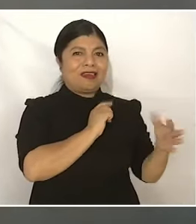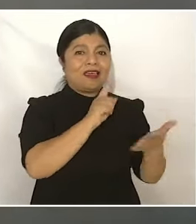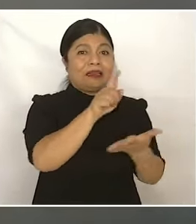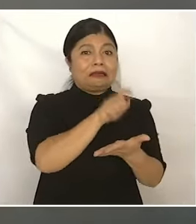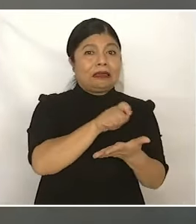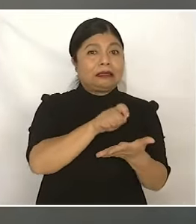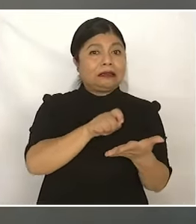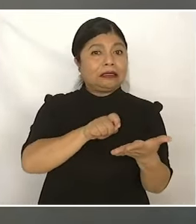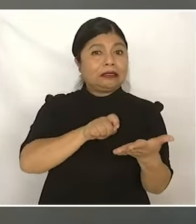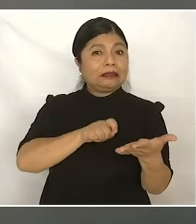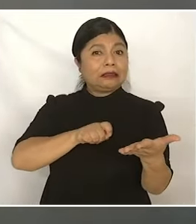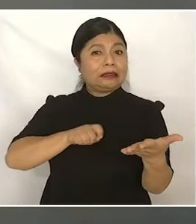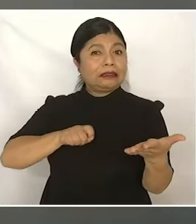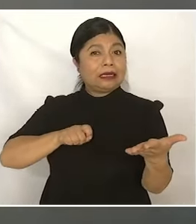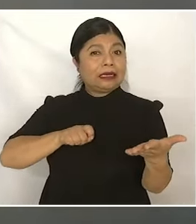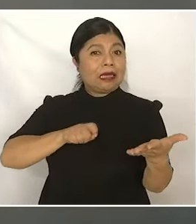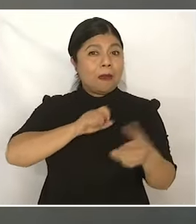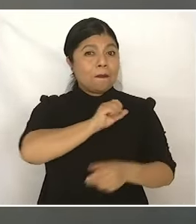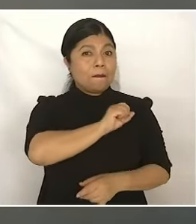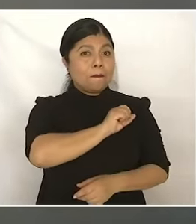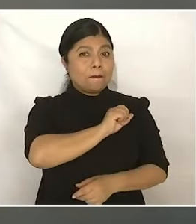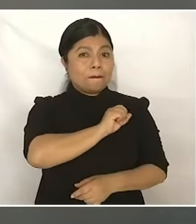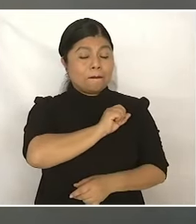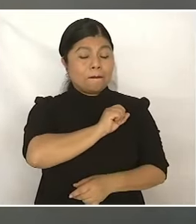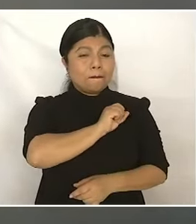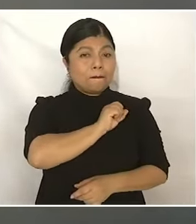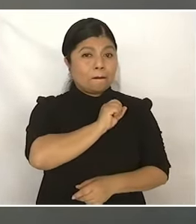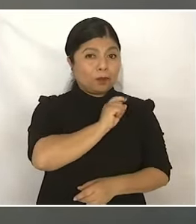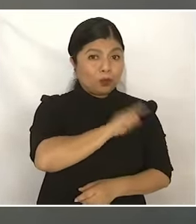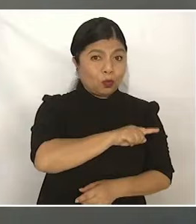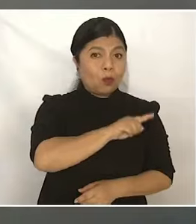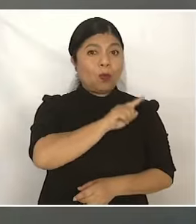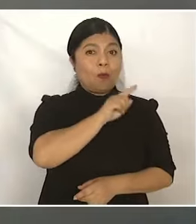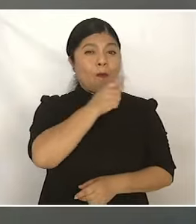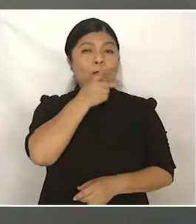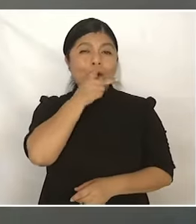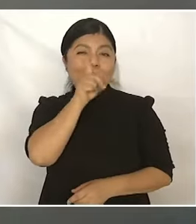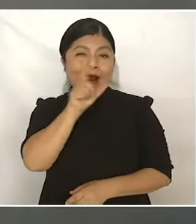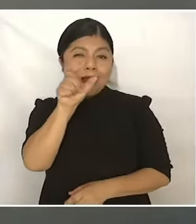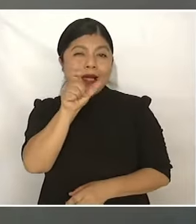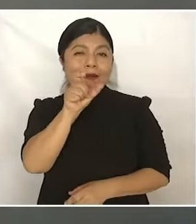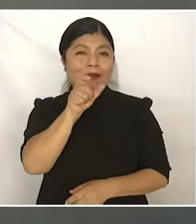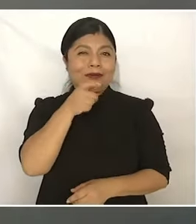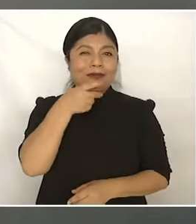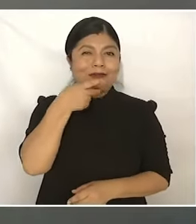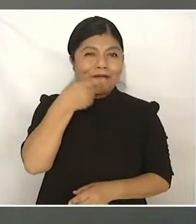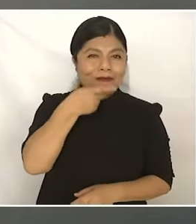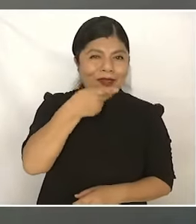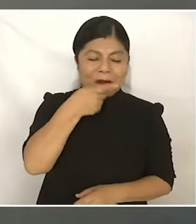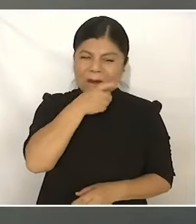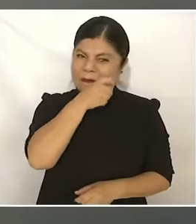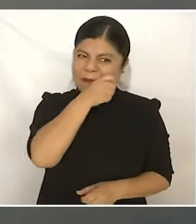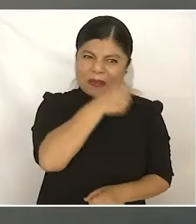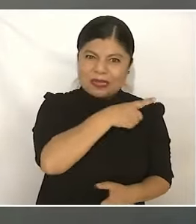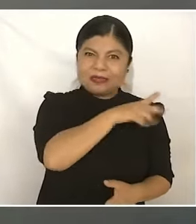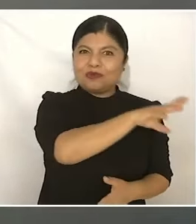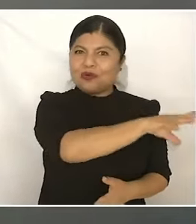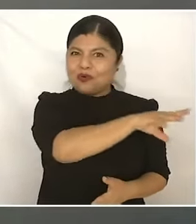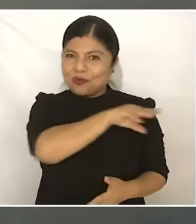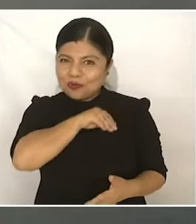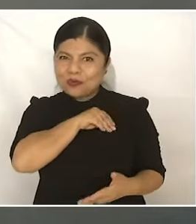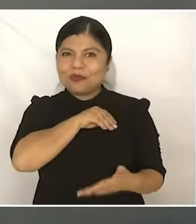lo está dictando. Sí, a Morelos, que haya tribunales que protejan